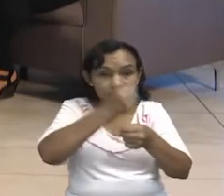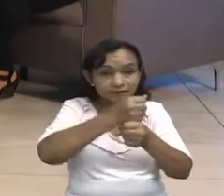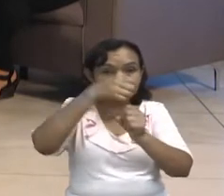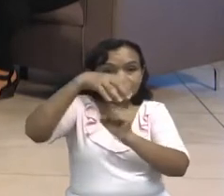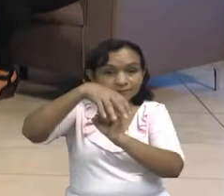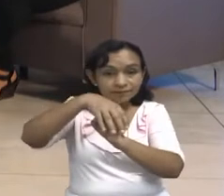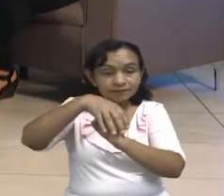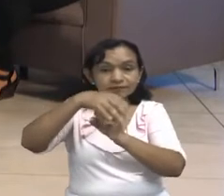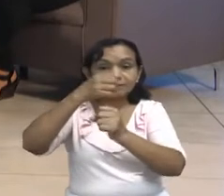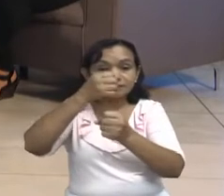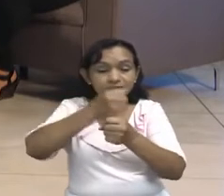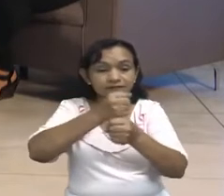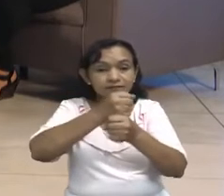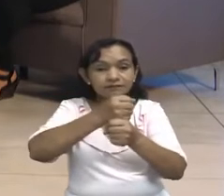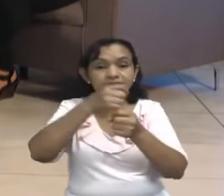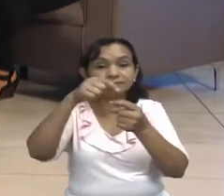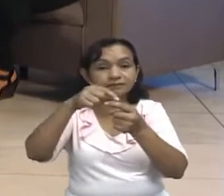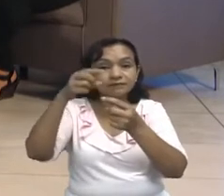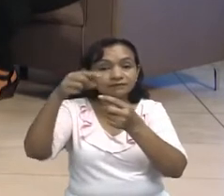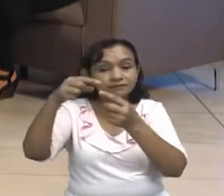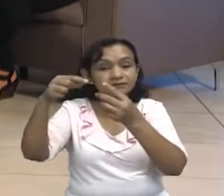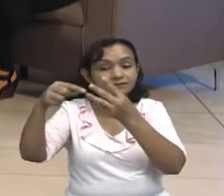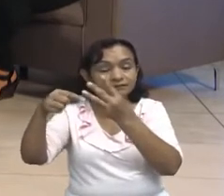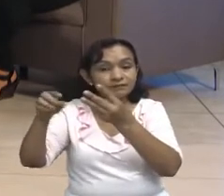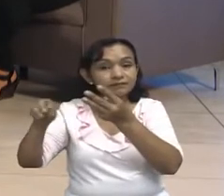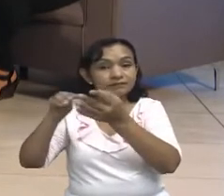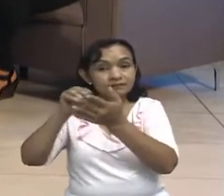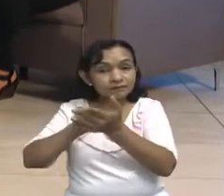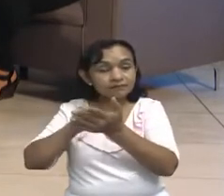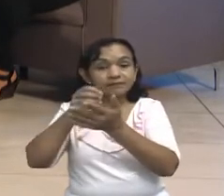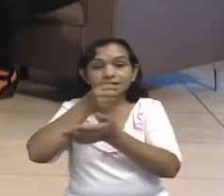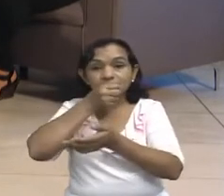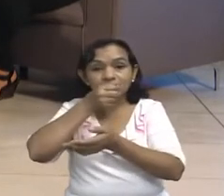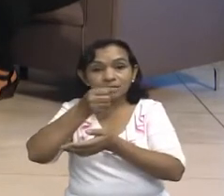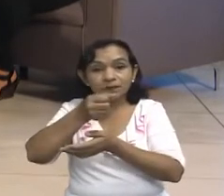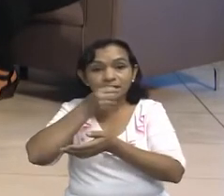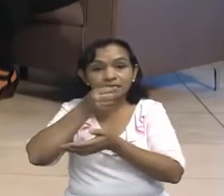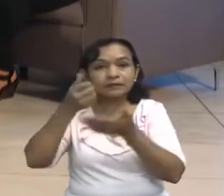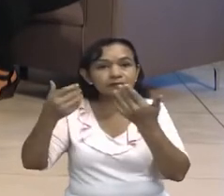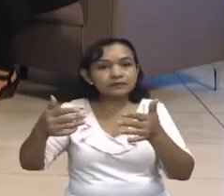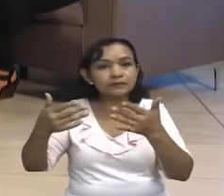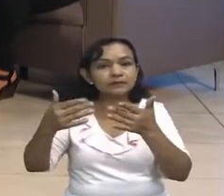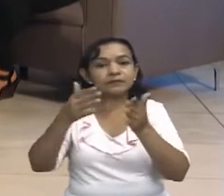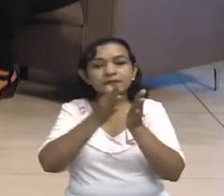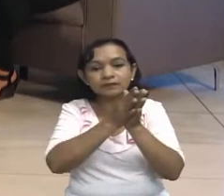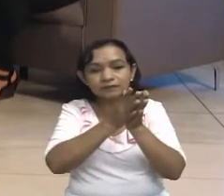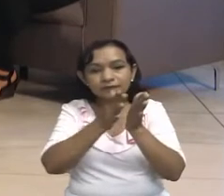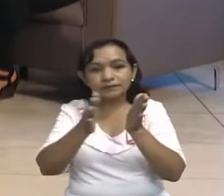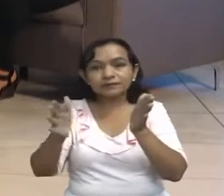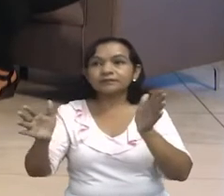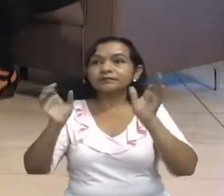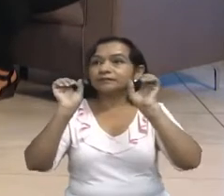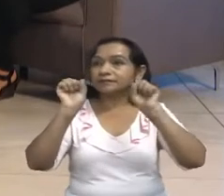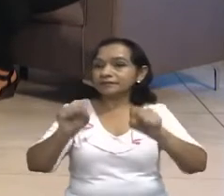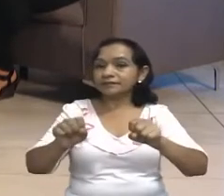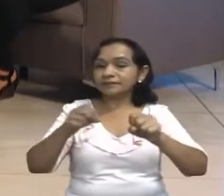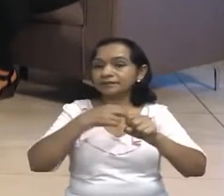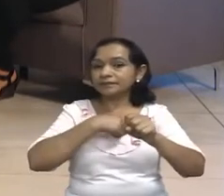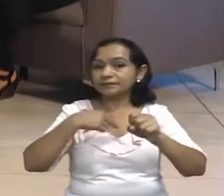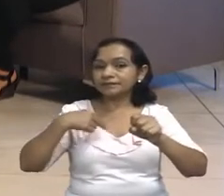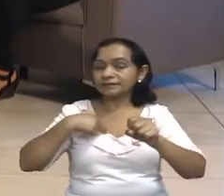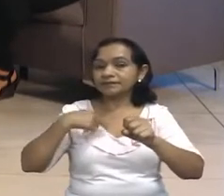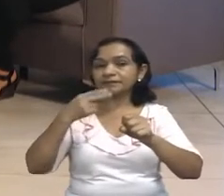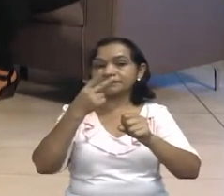da tantas horas, luego 3 programas incorporados, el noticiero y bueno, una parrilla que pudiese girar, digamos,